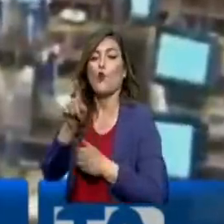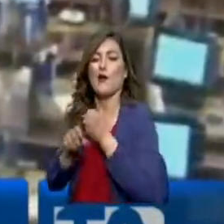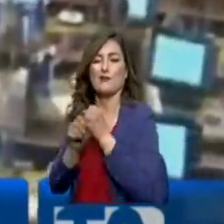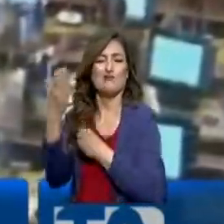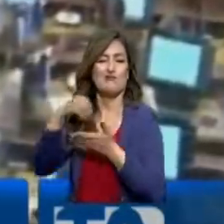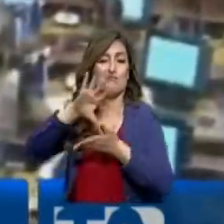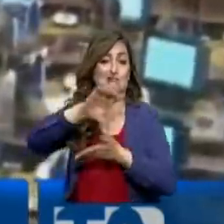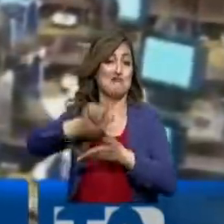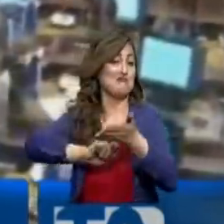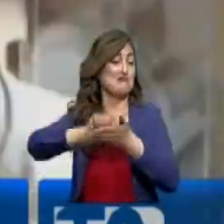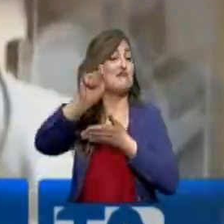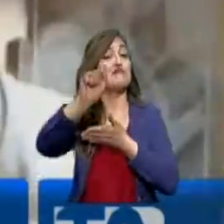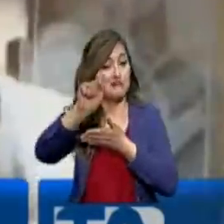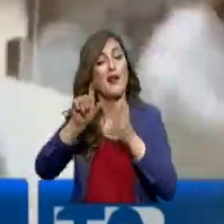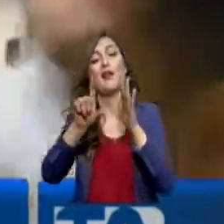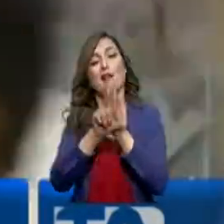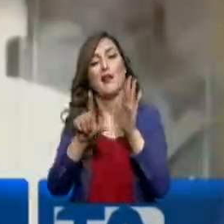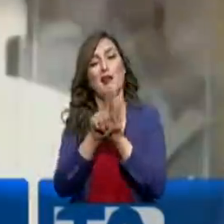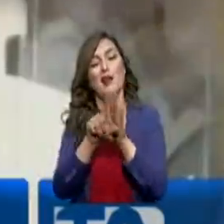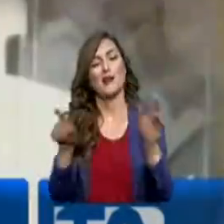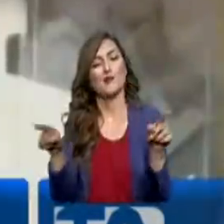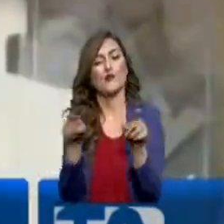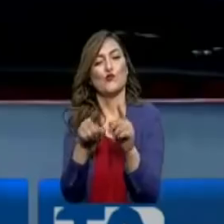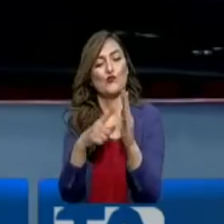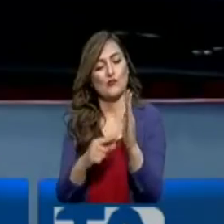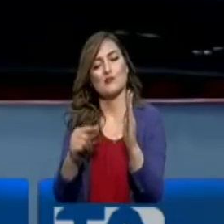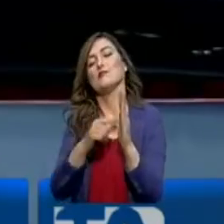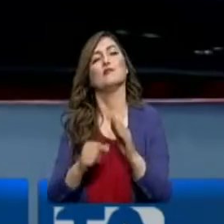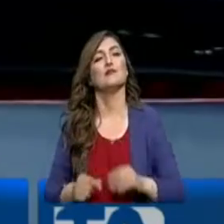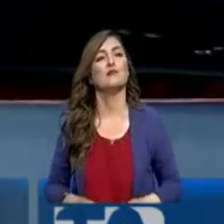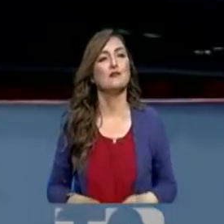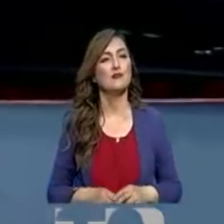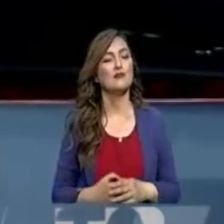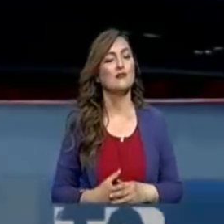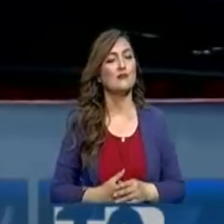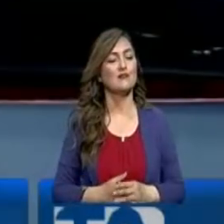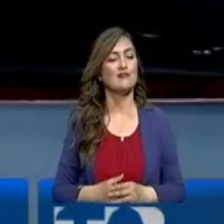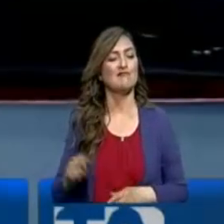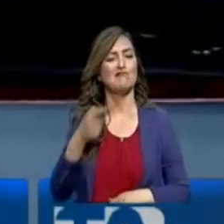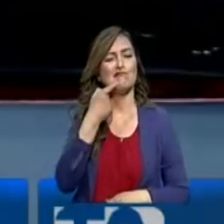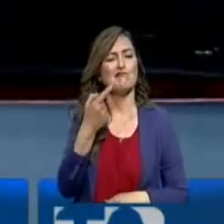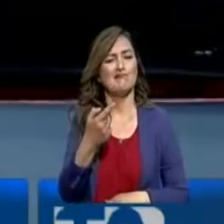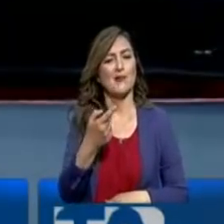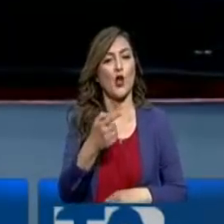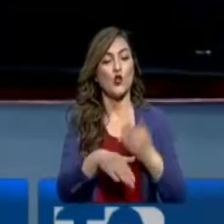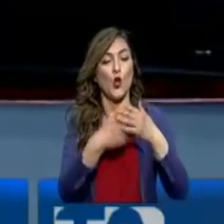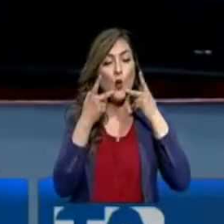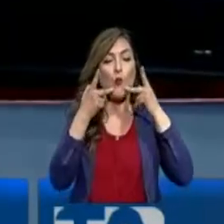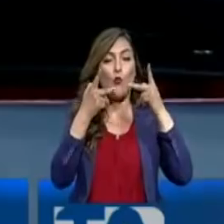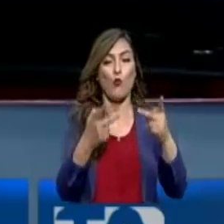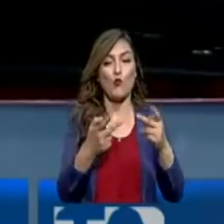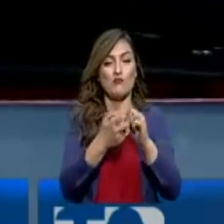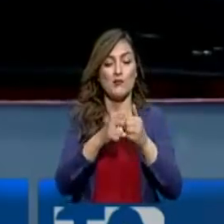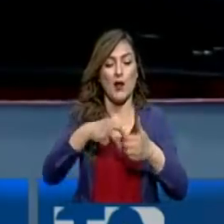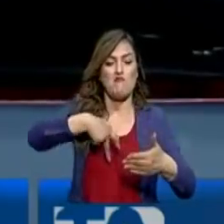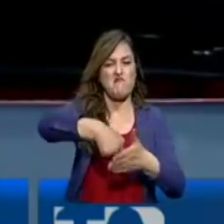Asamblea anterior lo aprobó a través de la Ley de Simplificación Tributaria. Lo que él básicamente está diciendo es el sector público va a dejar de ser una traba